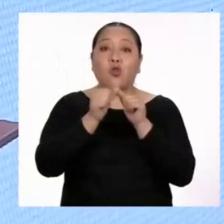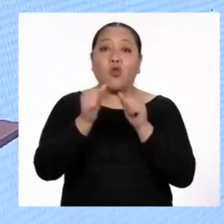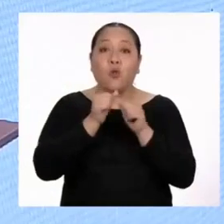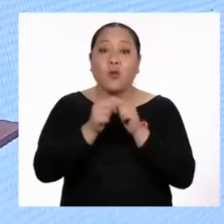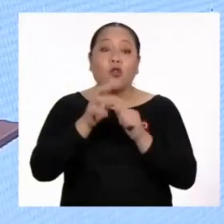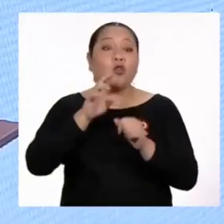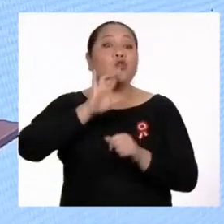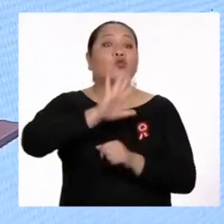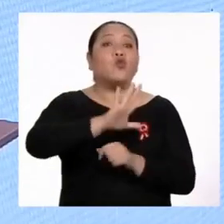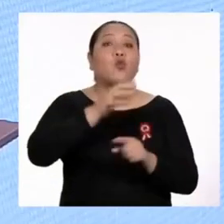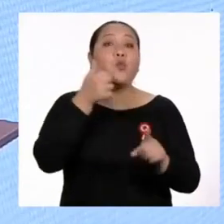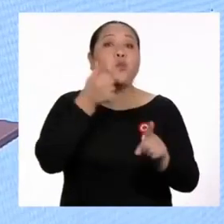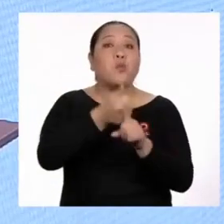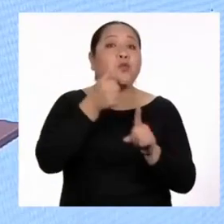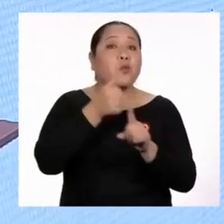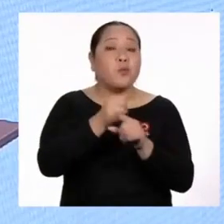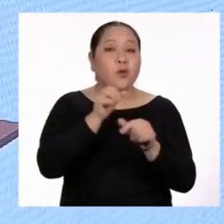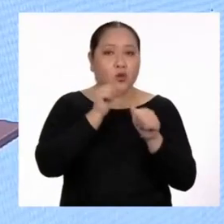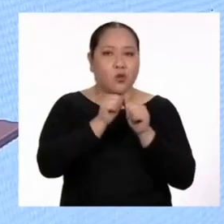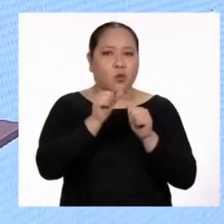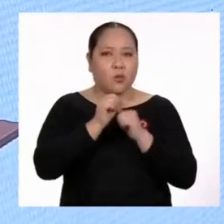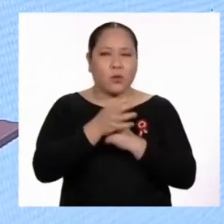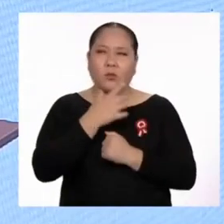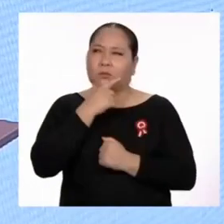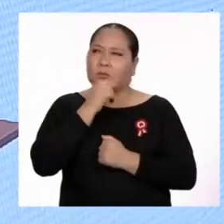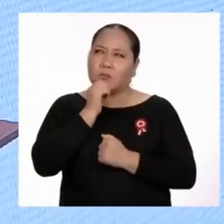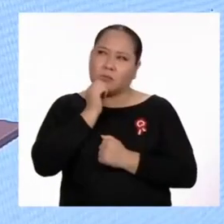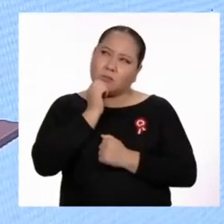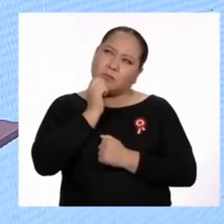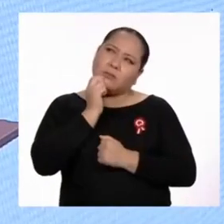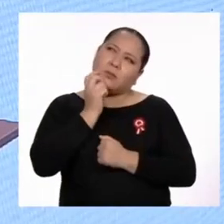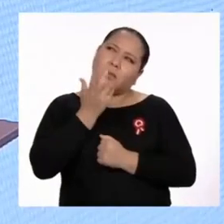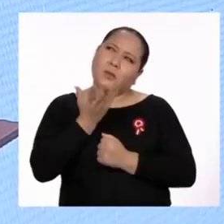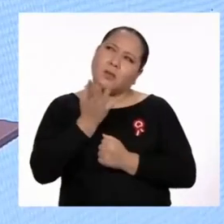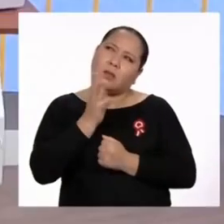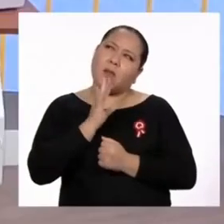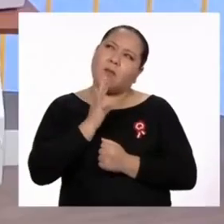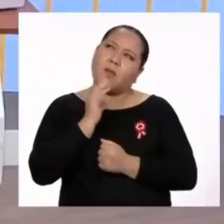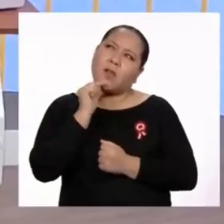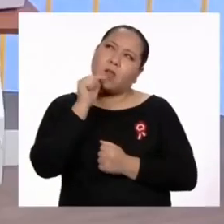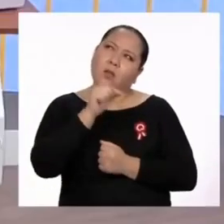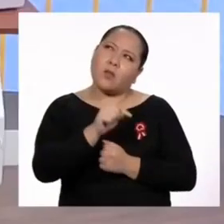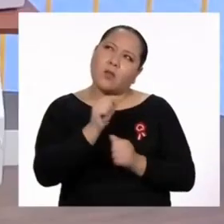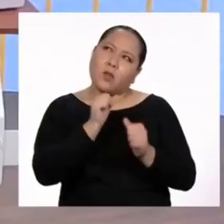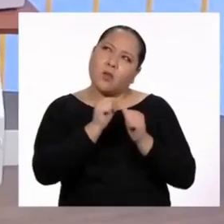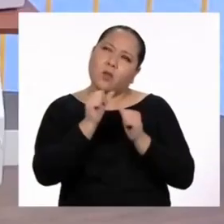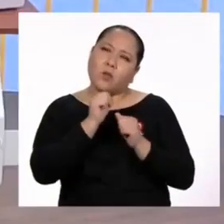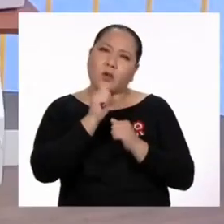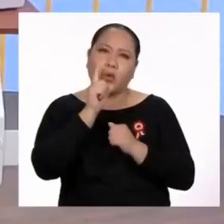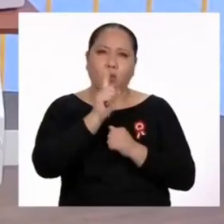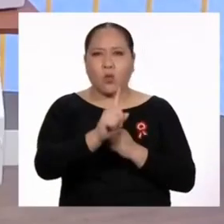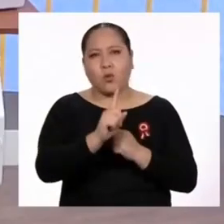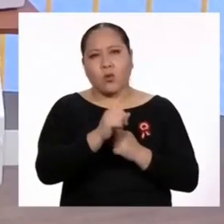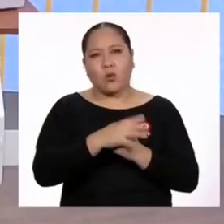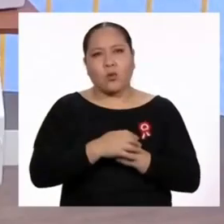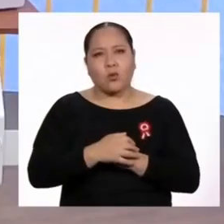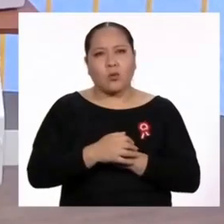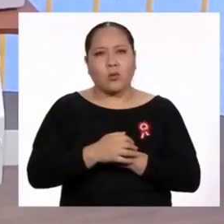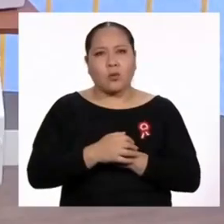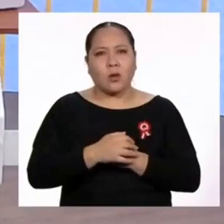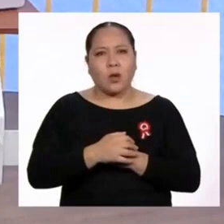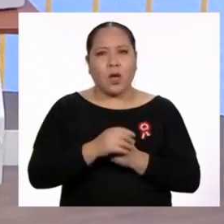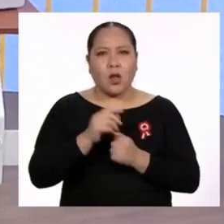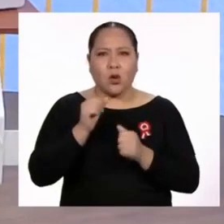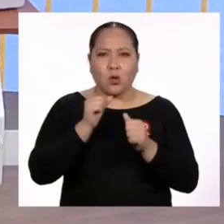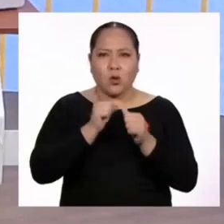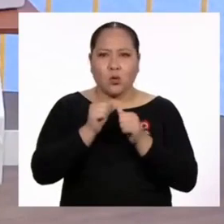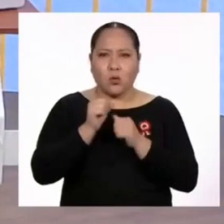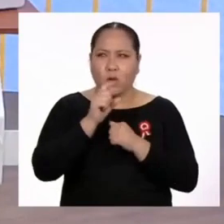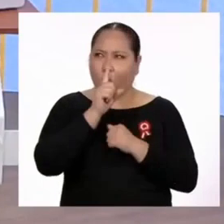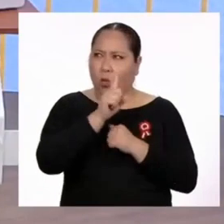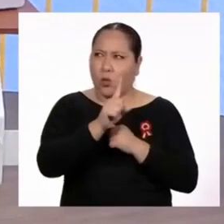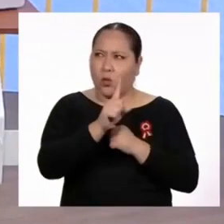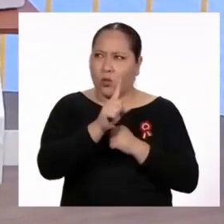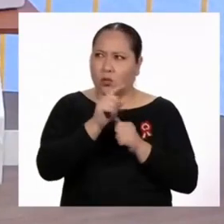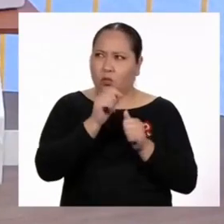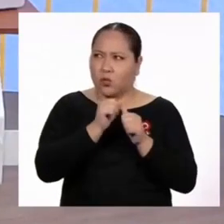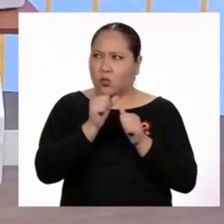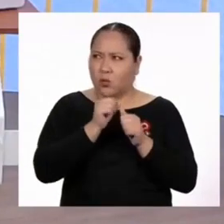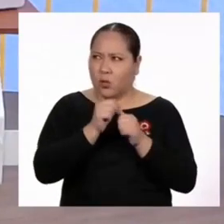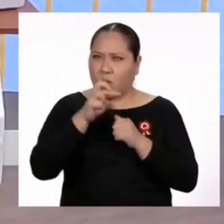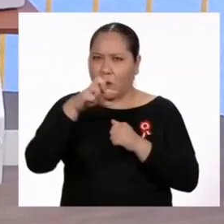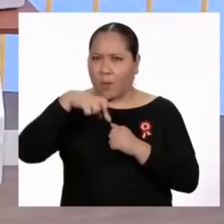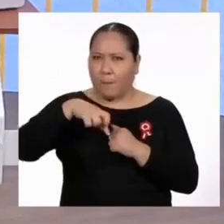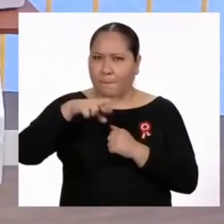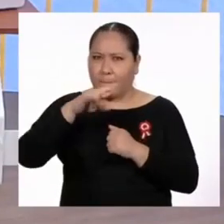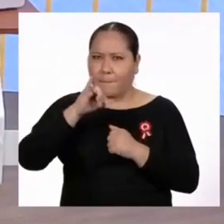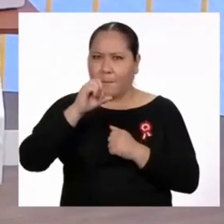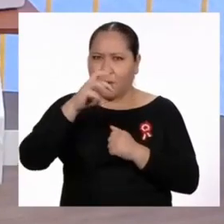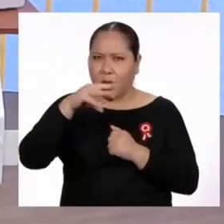mismo número. Y hablando del 1, ¿este es un número primo? Porque el 1